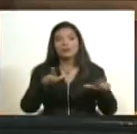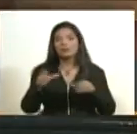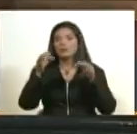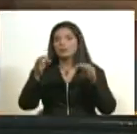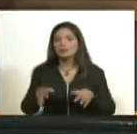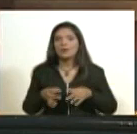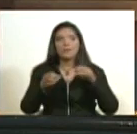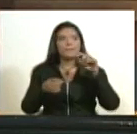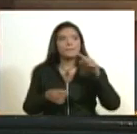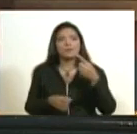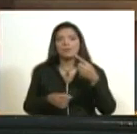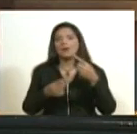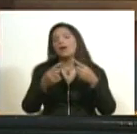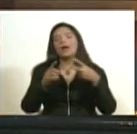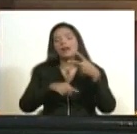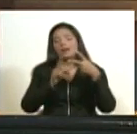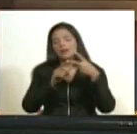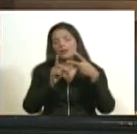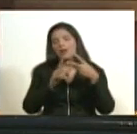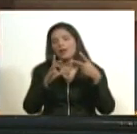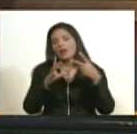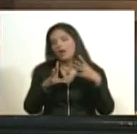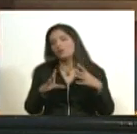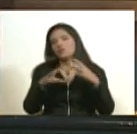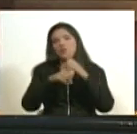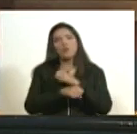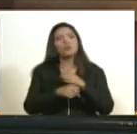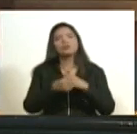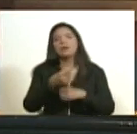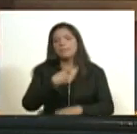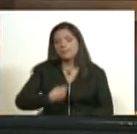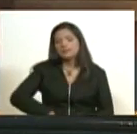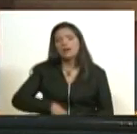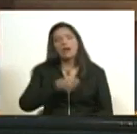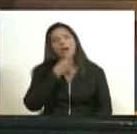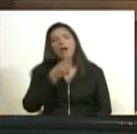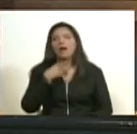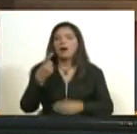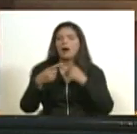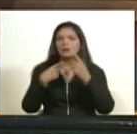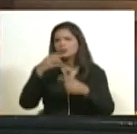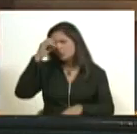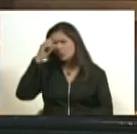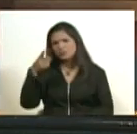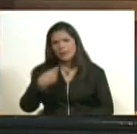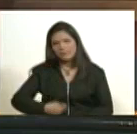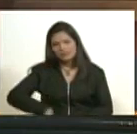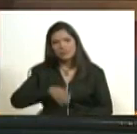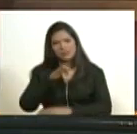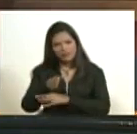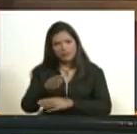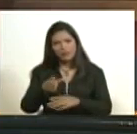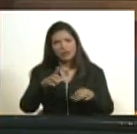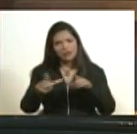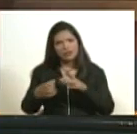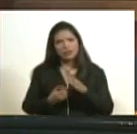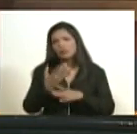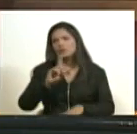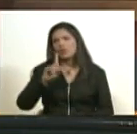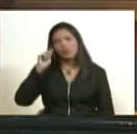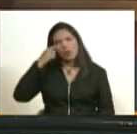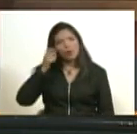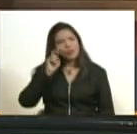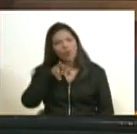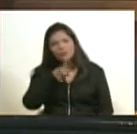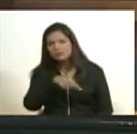primer día, en la noche, una instalación, y habla el presidente. Yo no sé si aquí el presidente Peña Nieto asistió a la instalación, yo no lo vi, no recuerdo.